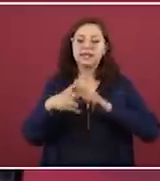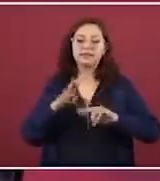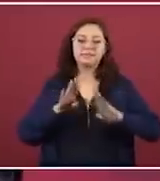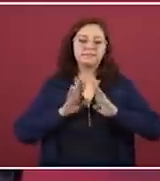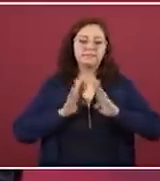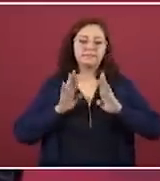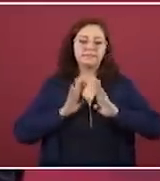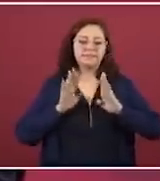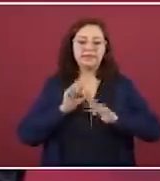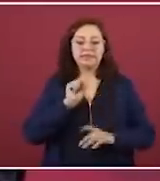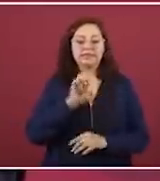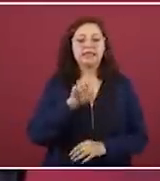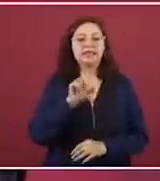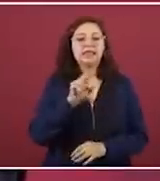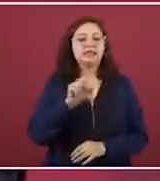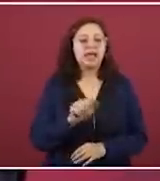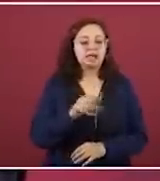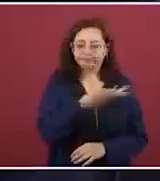al pueblo.